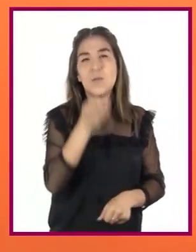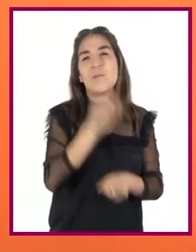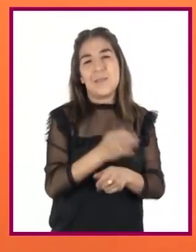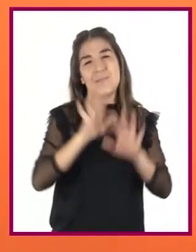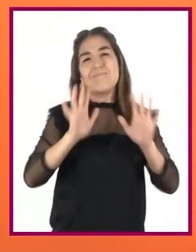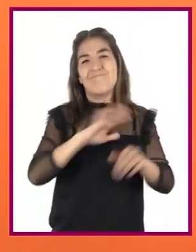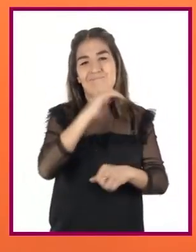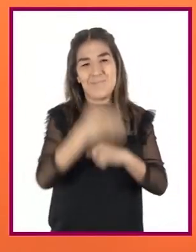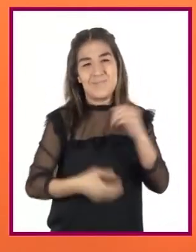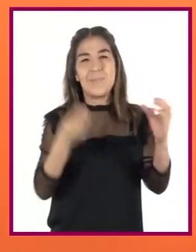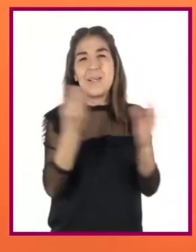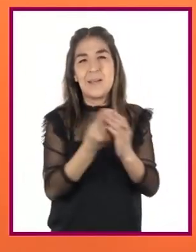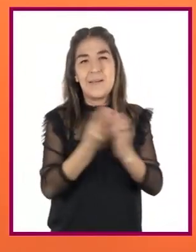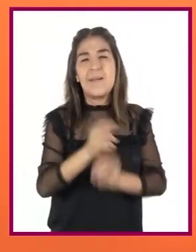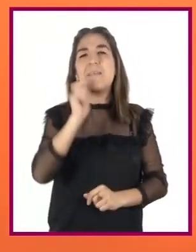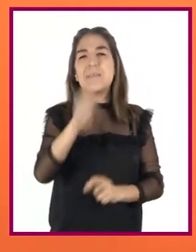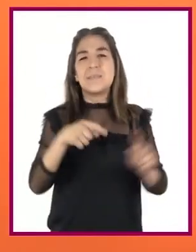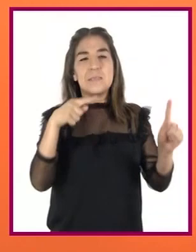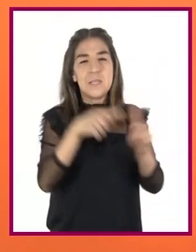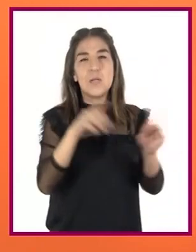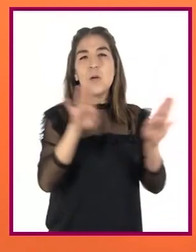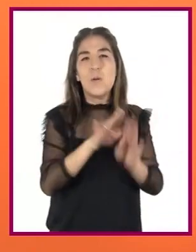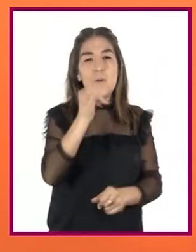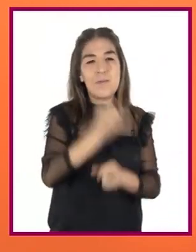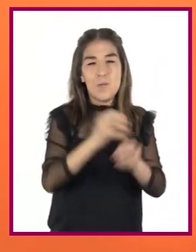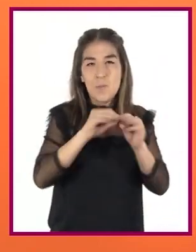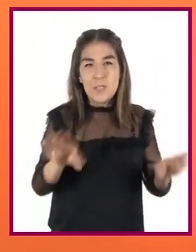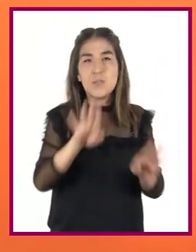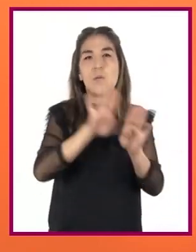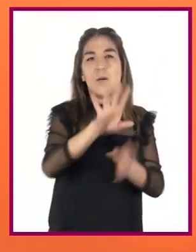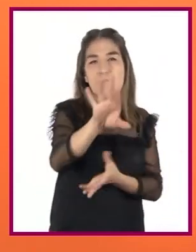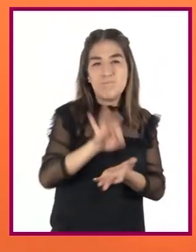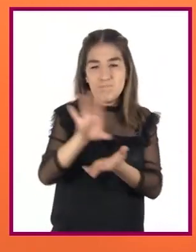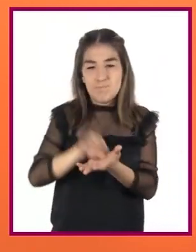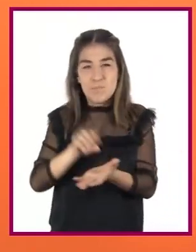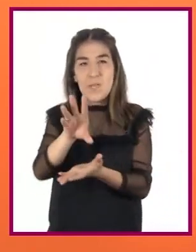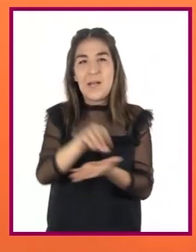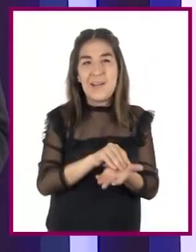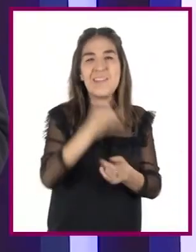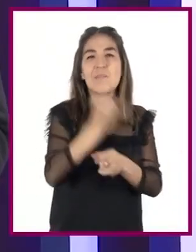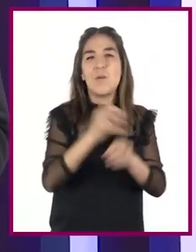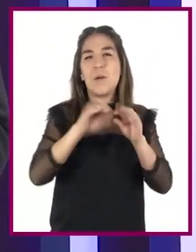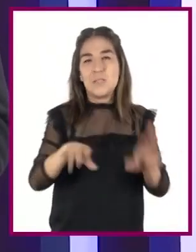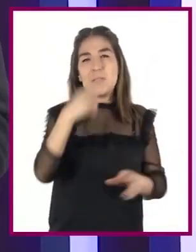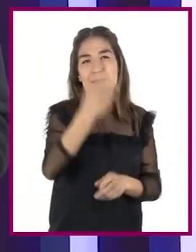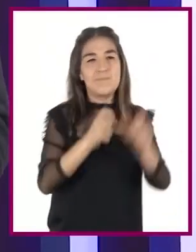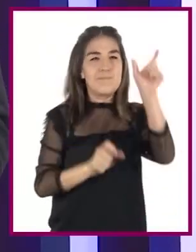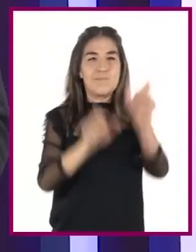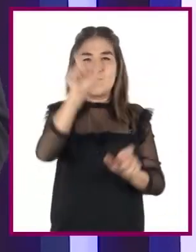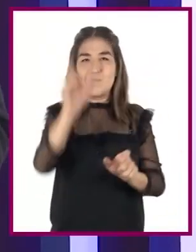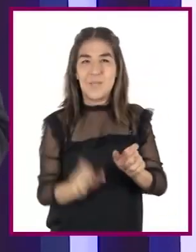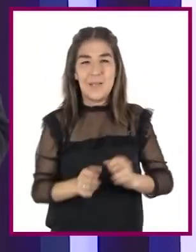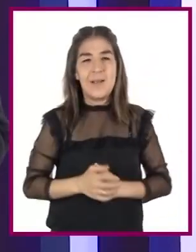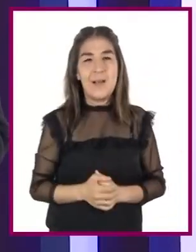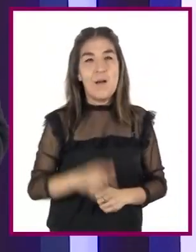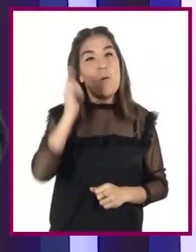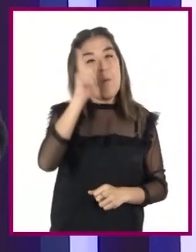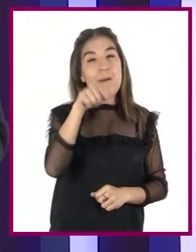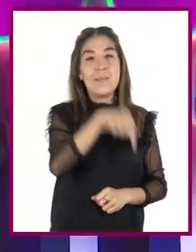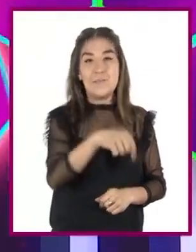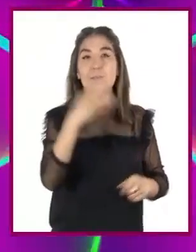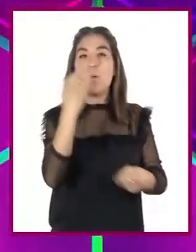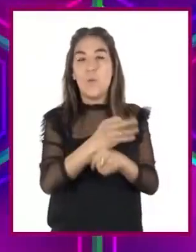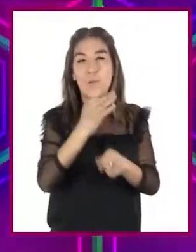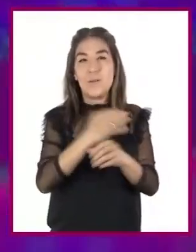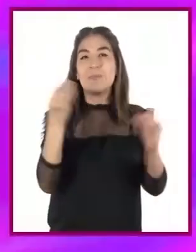la sesión dedicada a recolectar y registrar datos en histogramas. Esperamos que con esta